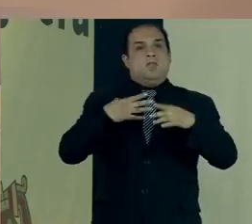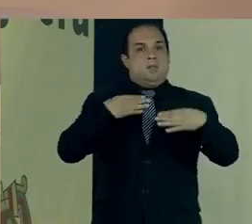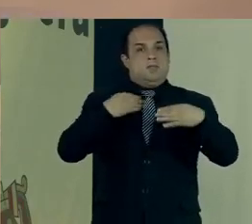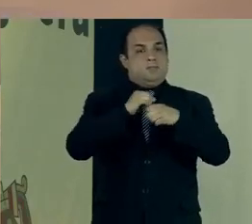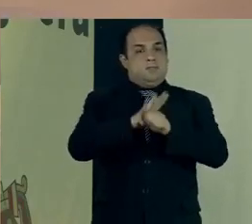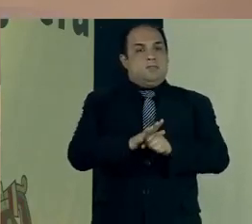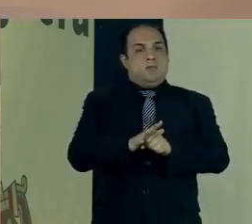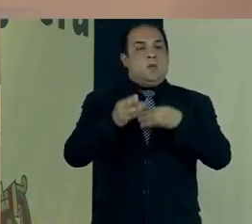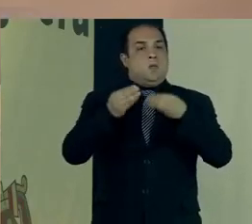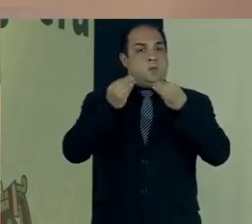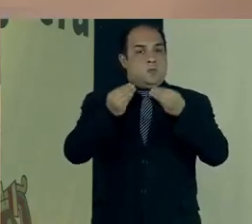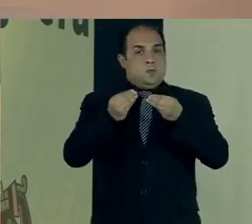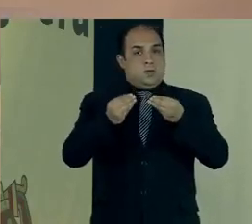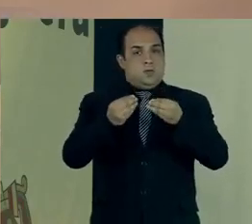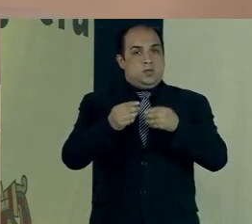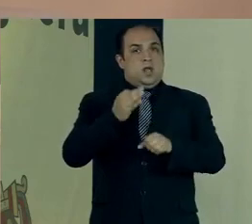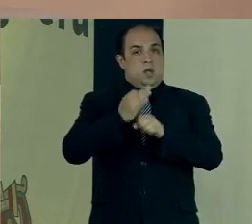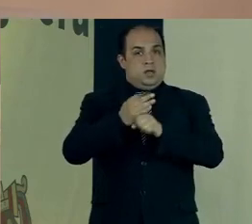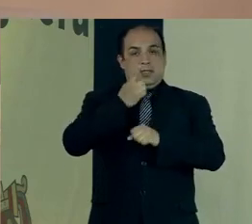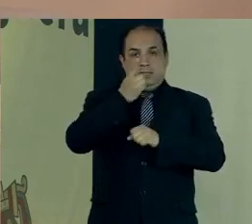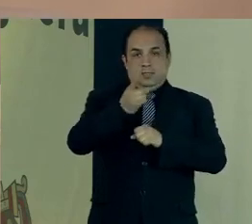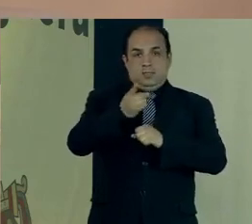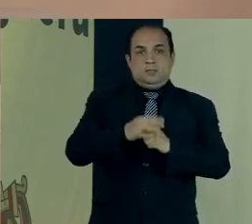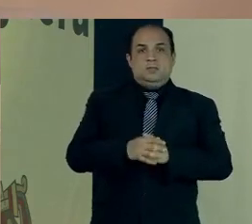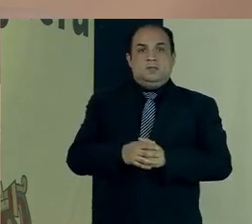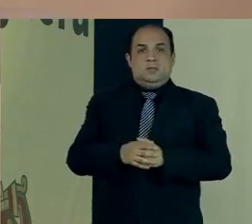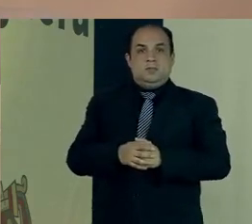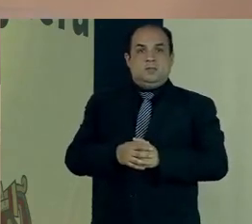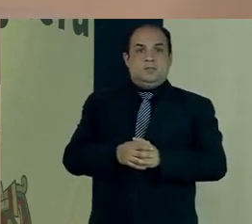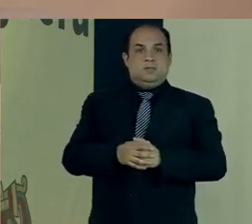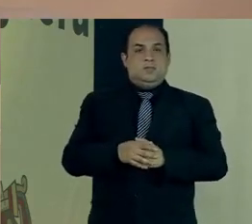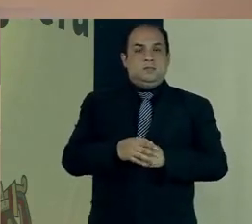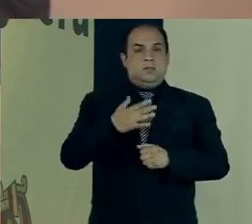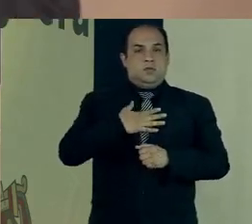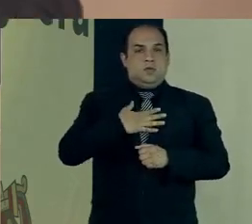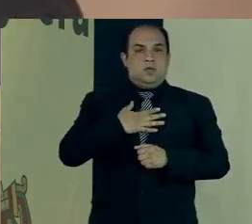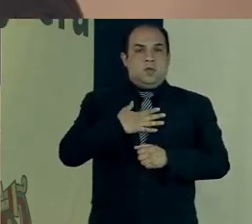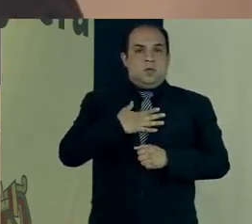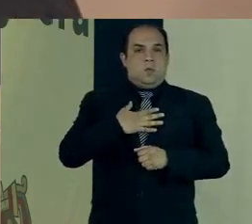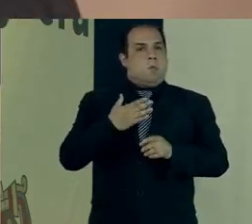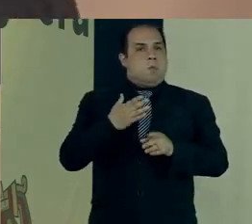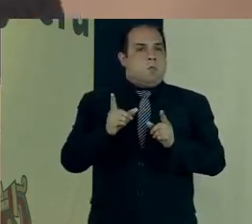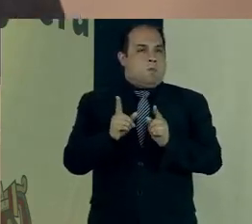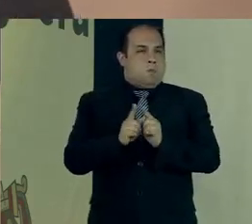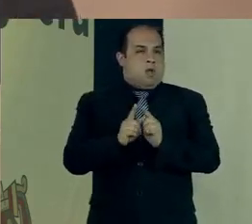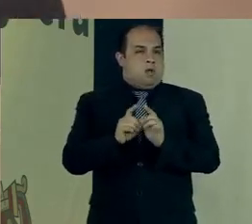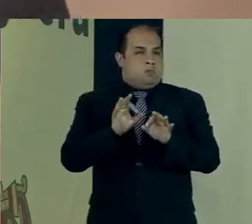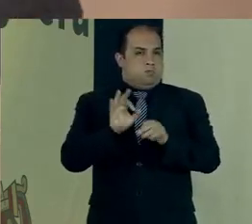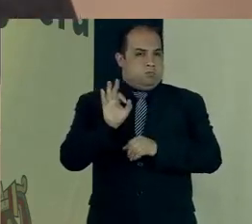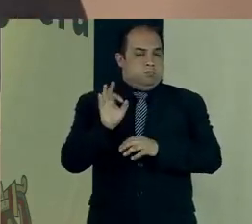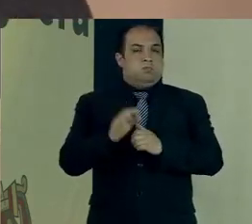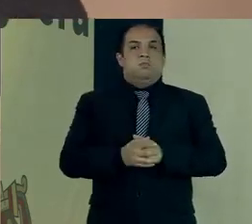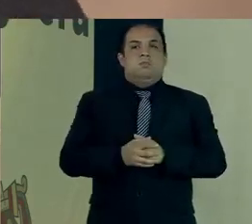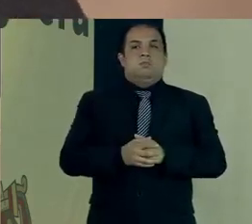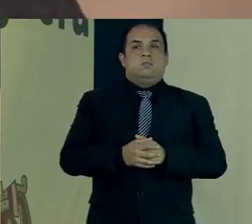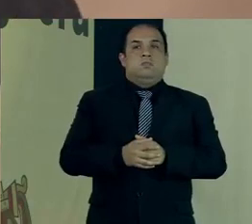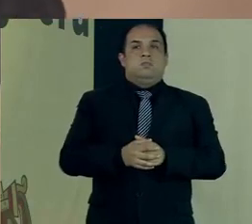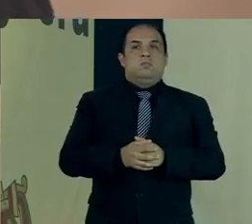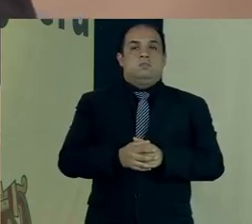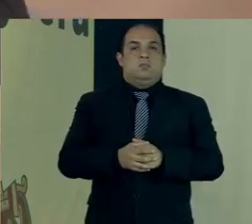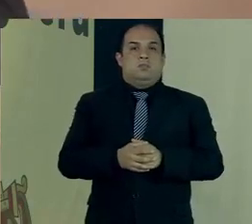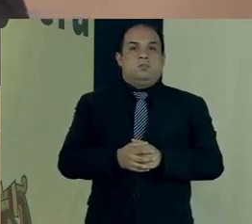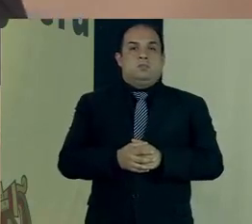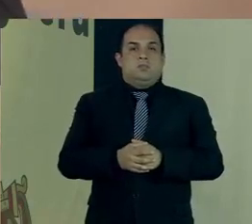mucho de lo que diré ahora trataré de ser breve lo hemos venido diciendo